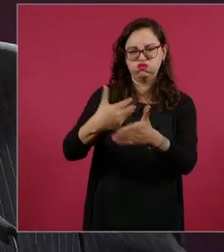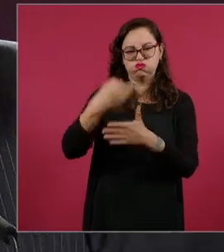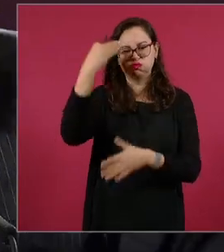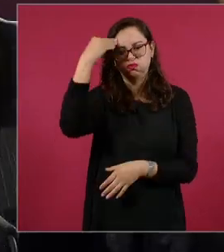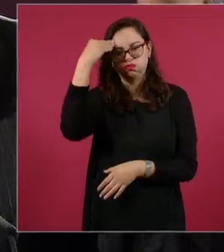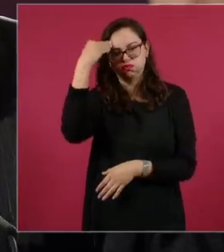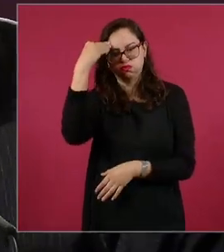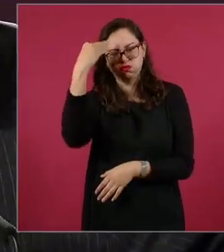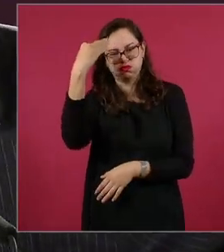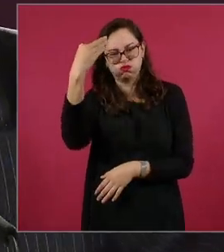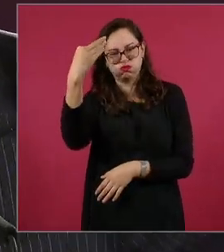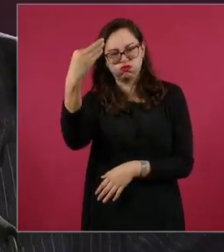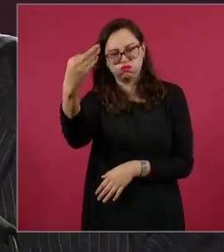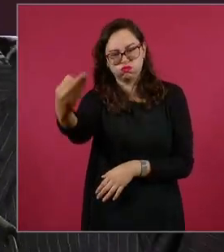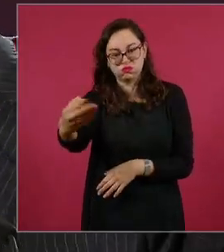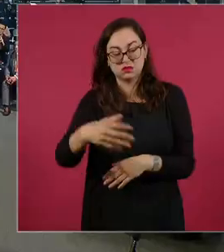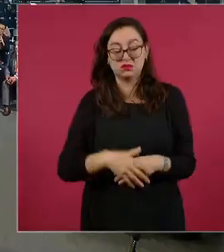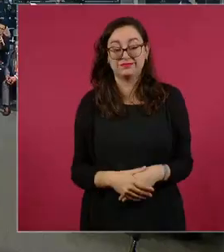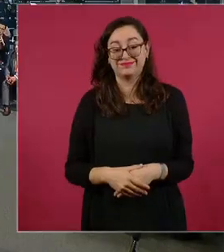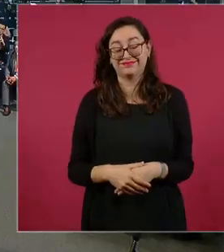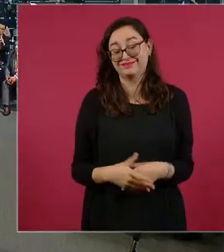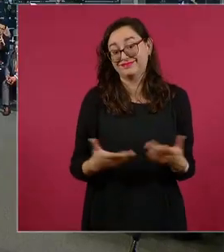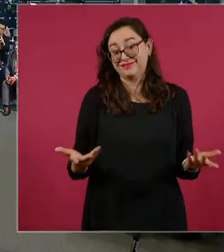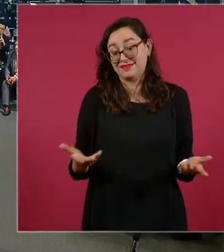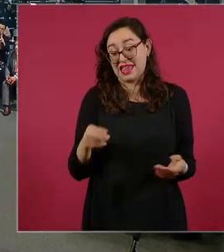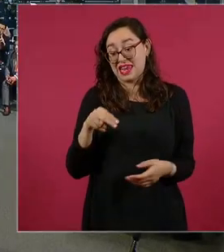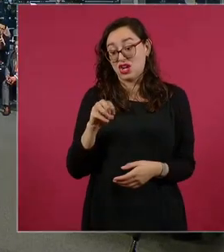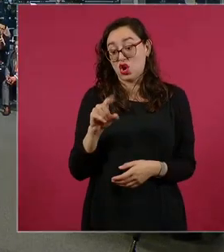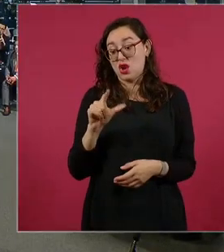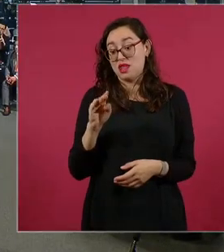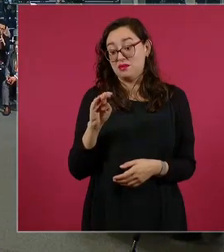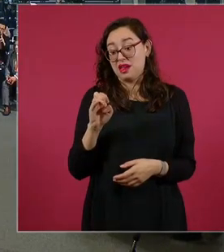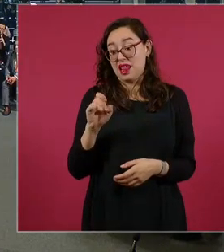solo el periodo neoliberal fueron 36 años